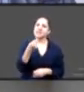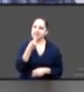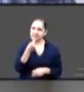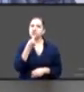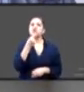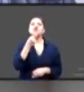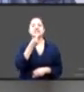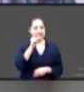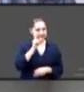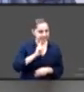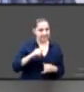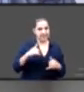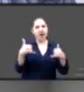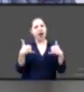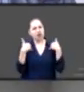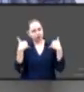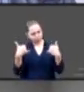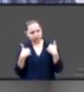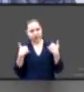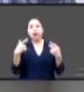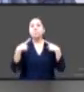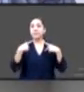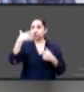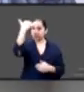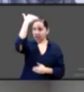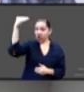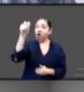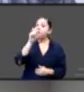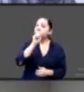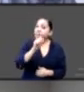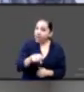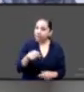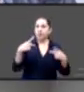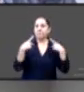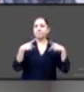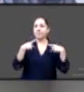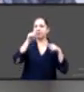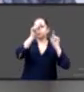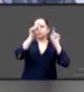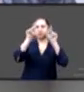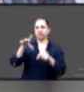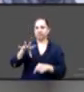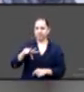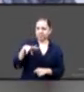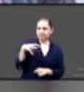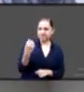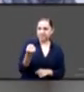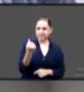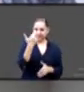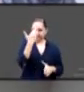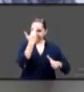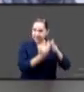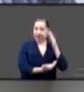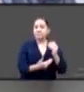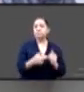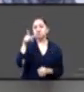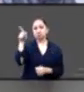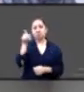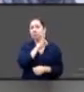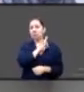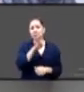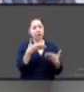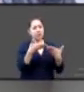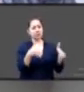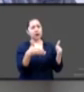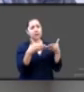y estoy hablando también de agresores y de las posibles víctimas. Ahora los agresores también se encuentran conectados 24 horas, 7 días a la